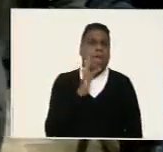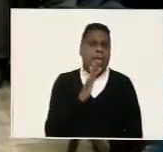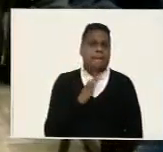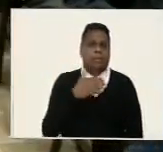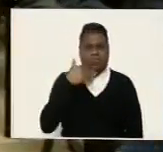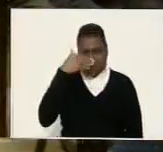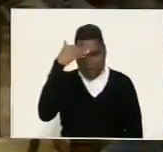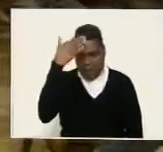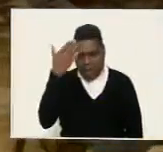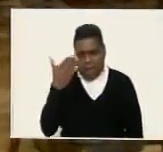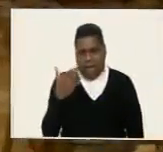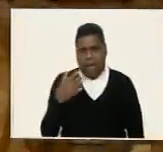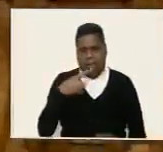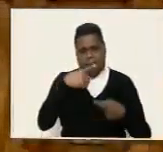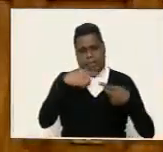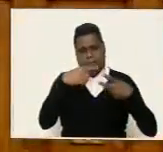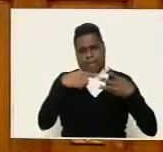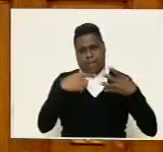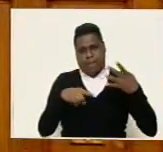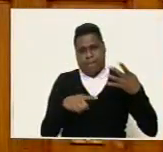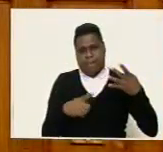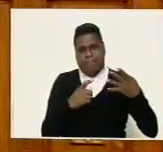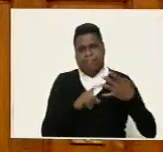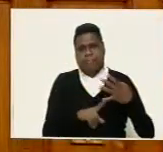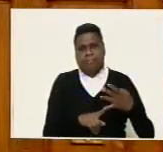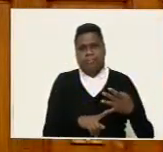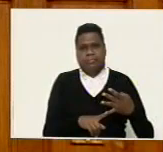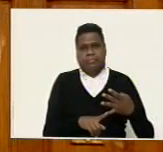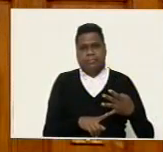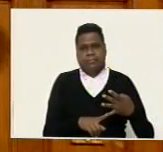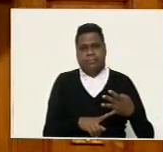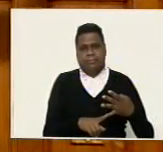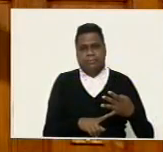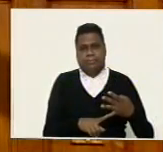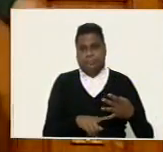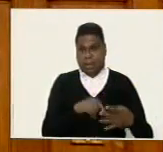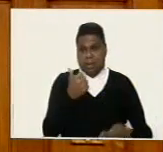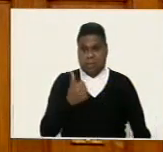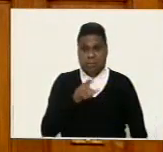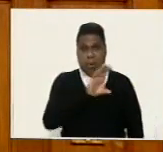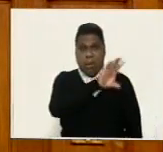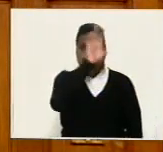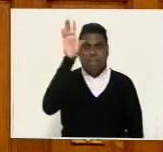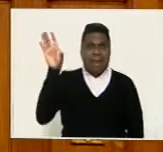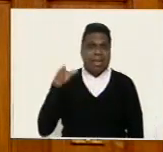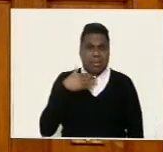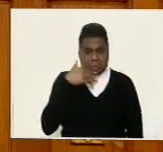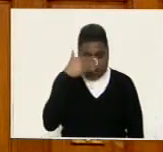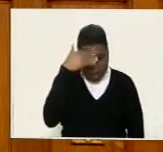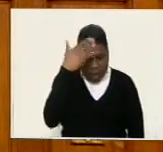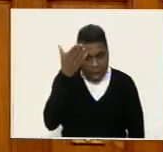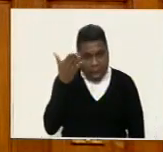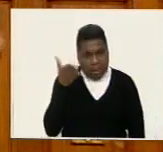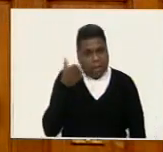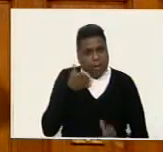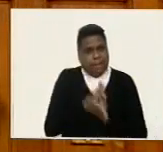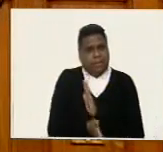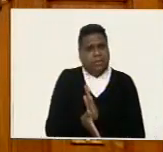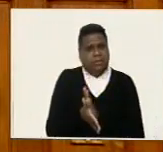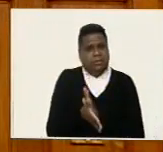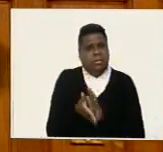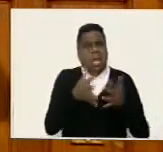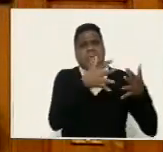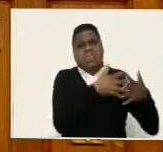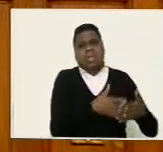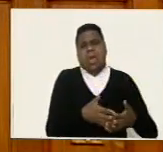en Irán, en Siria, en Afganistán, en esos países donde el imperio